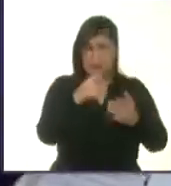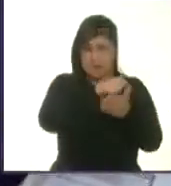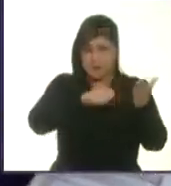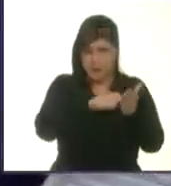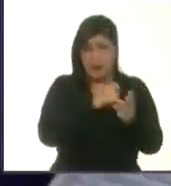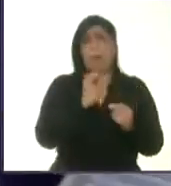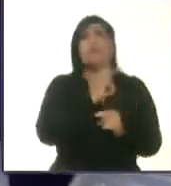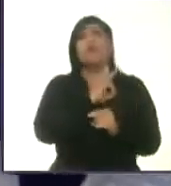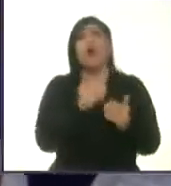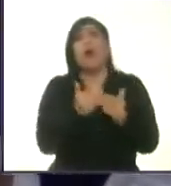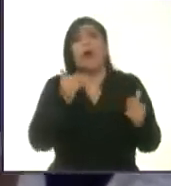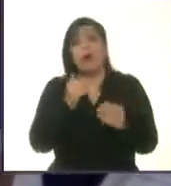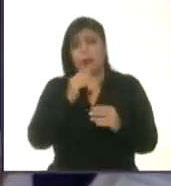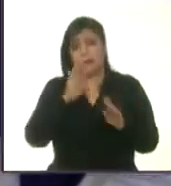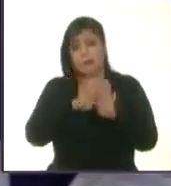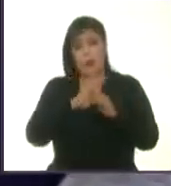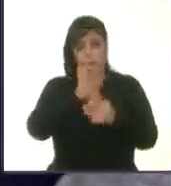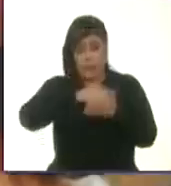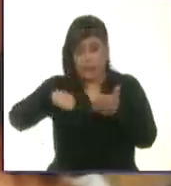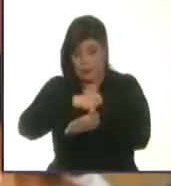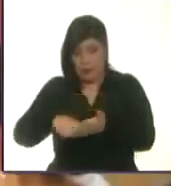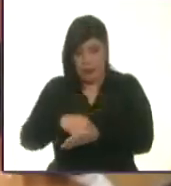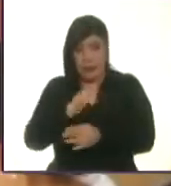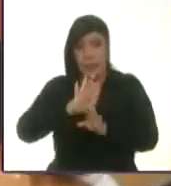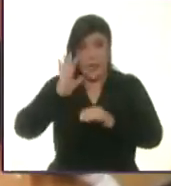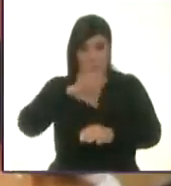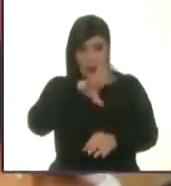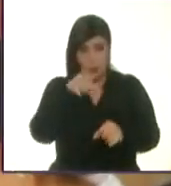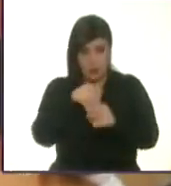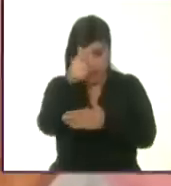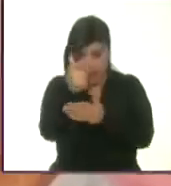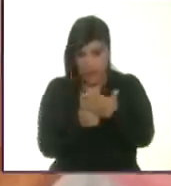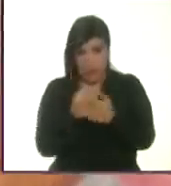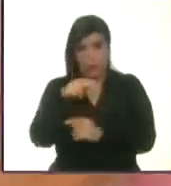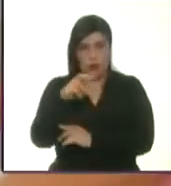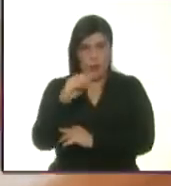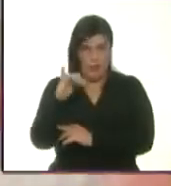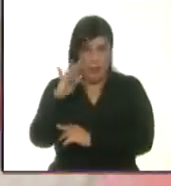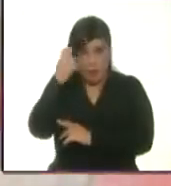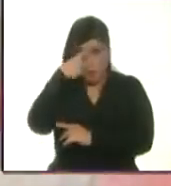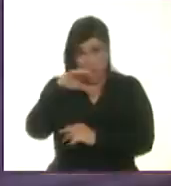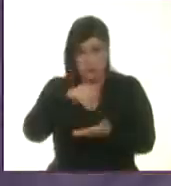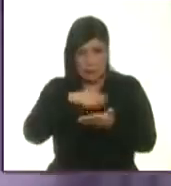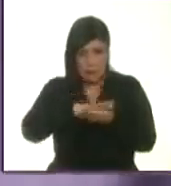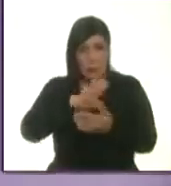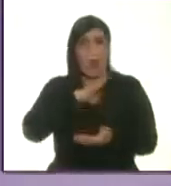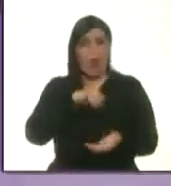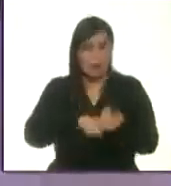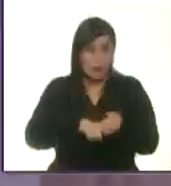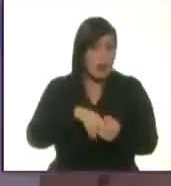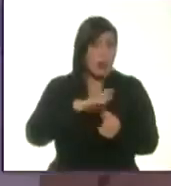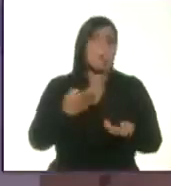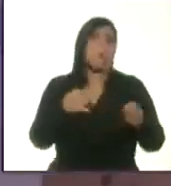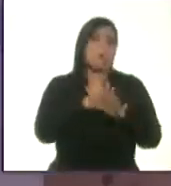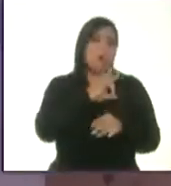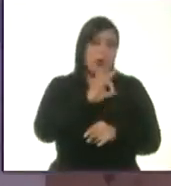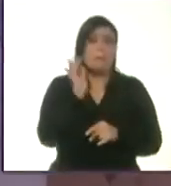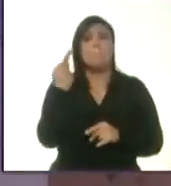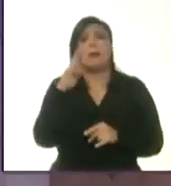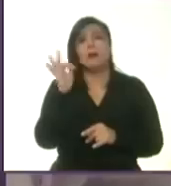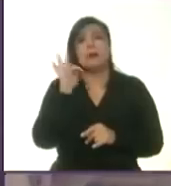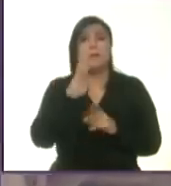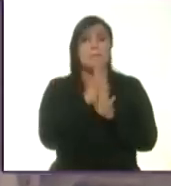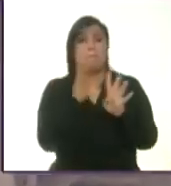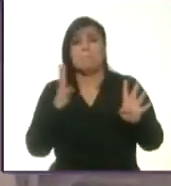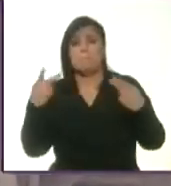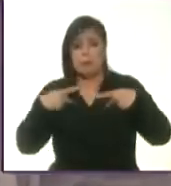cerrar antes ya votaron todos los electores de la lista nominal correspondiente si aún hay personas formadas la casilla